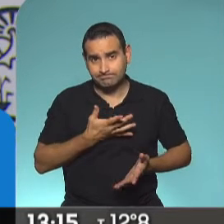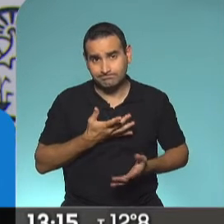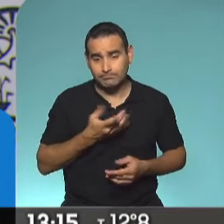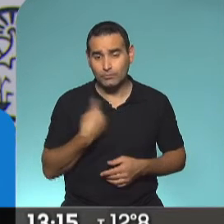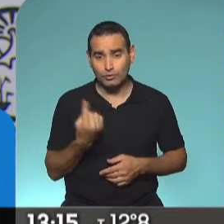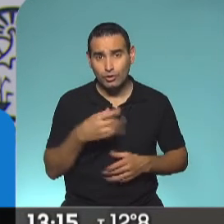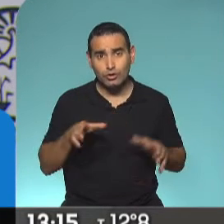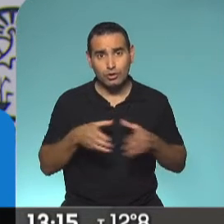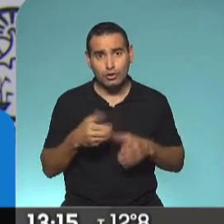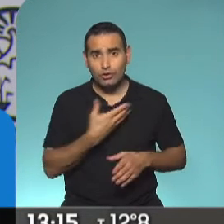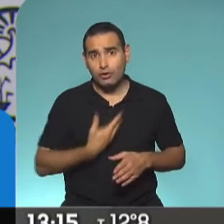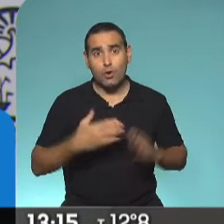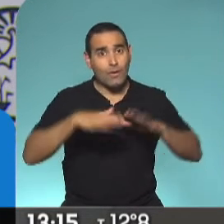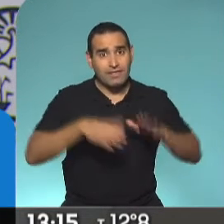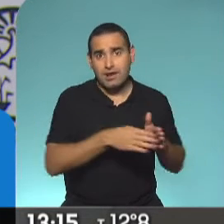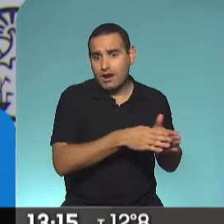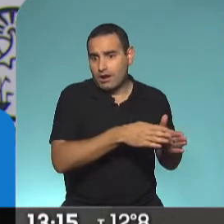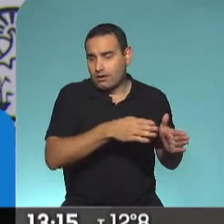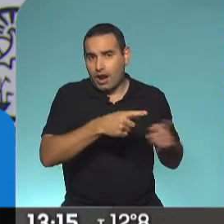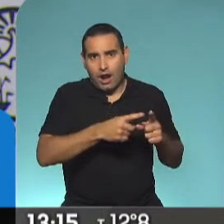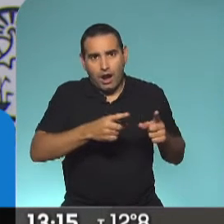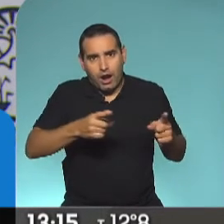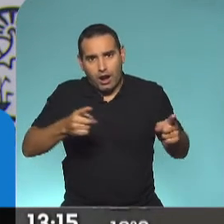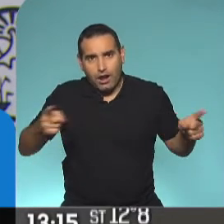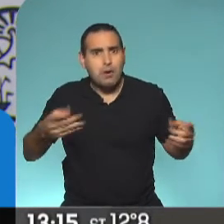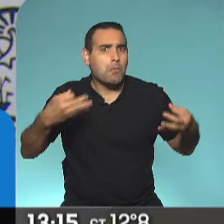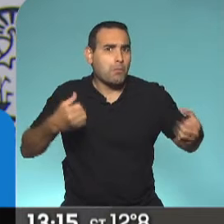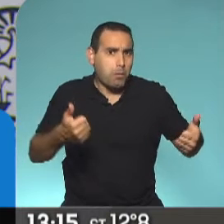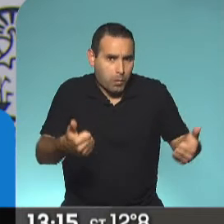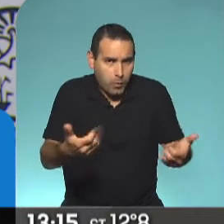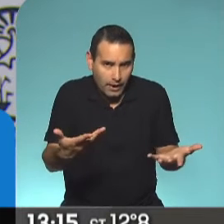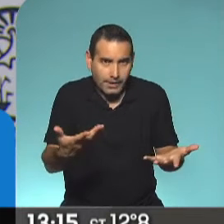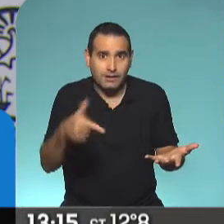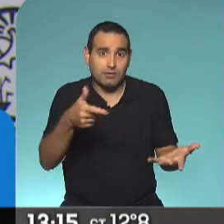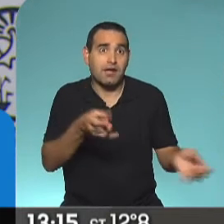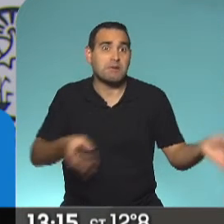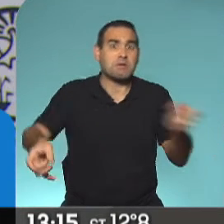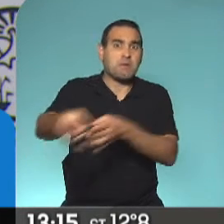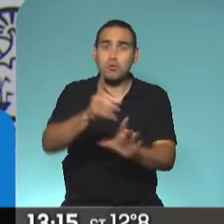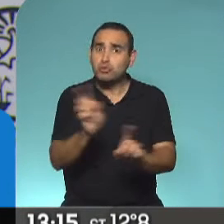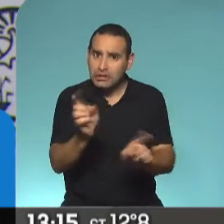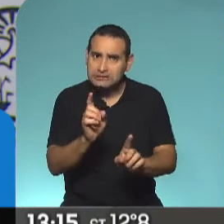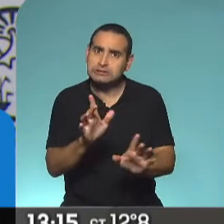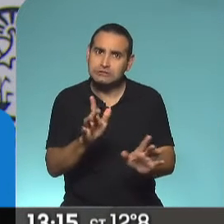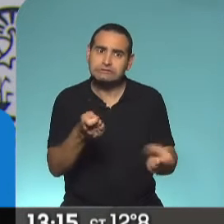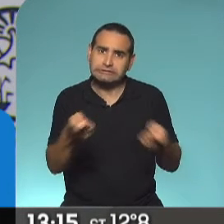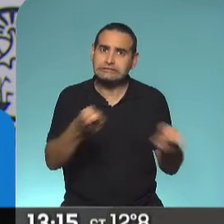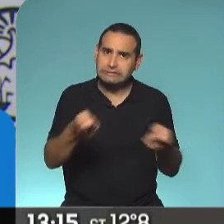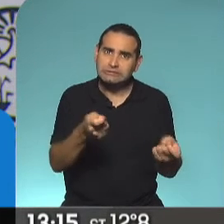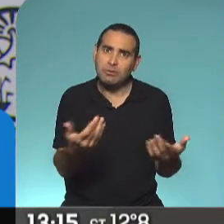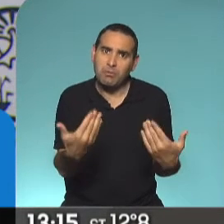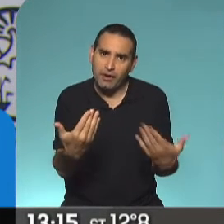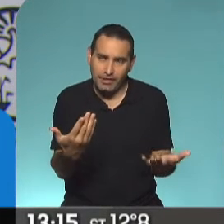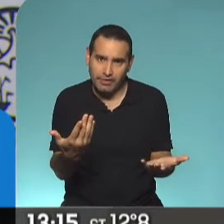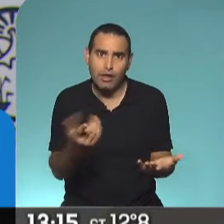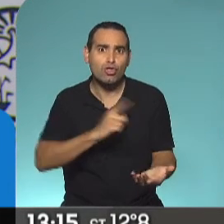una larguísima cuarentena que ha sido extremadamente exitosa en evitar una catástrofe sanitaria y mucho dolor social en nuestro país y